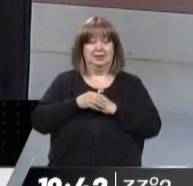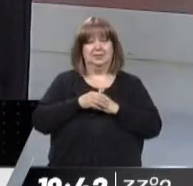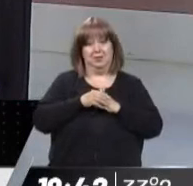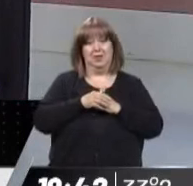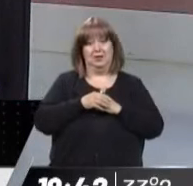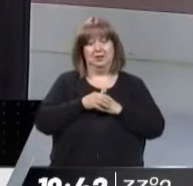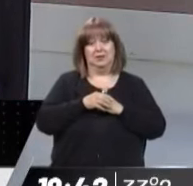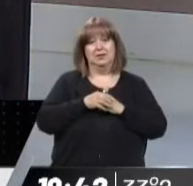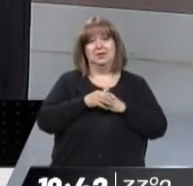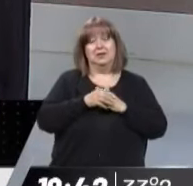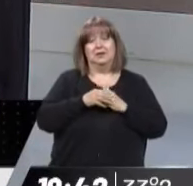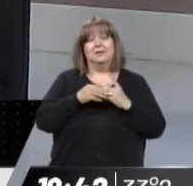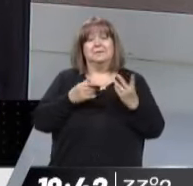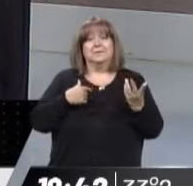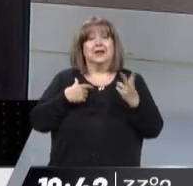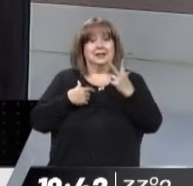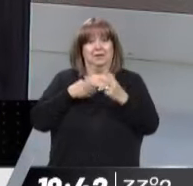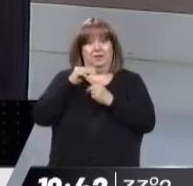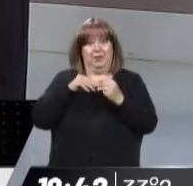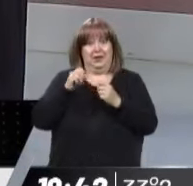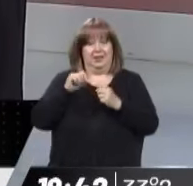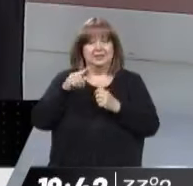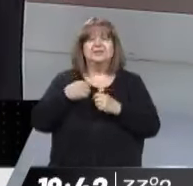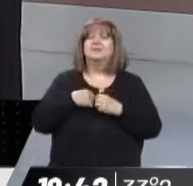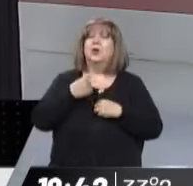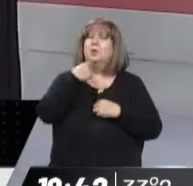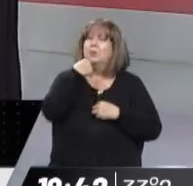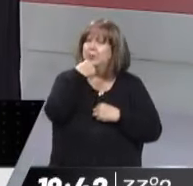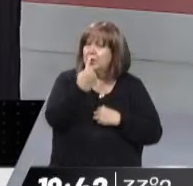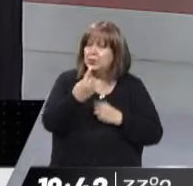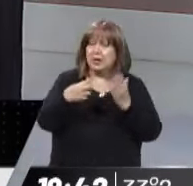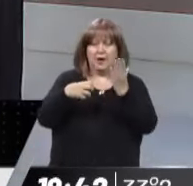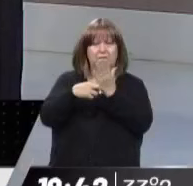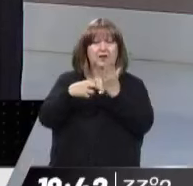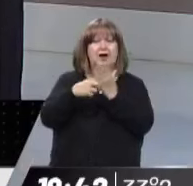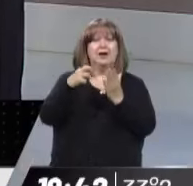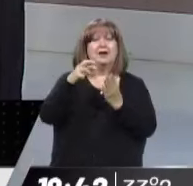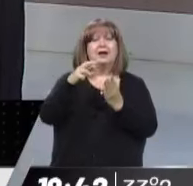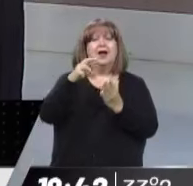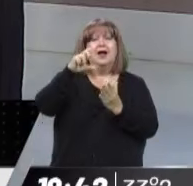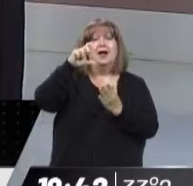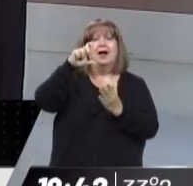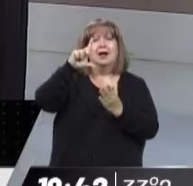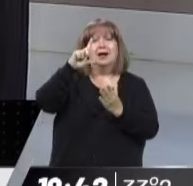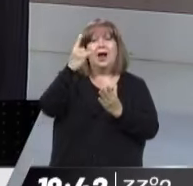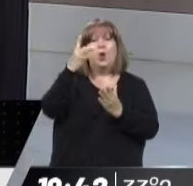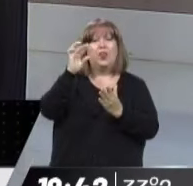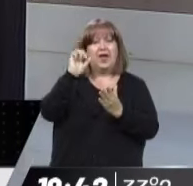pregunta de mi parte. ¿Usted ha podido hablar con la fiscal Claudia Ríos? ¿Qué le ha podido decir acerca del avance de la